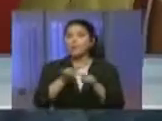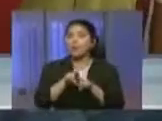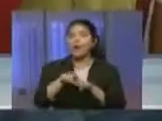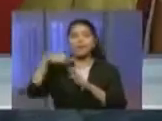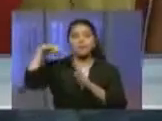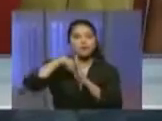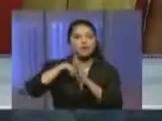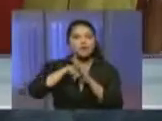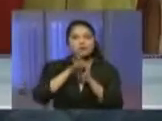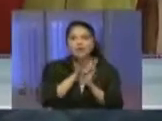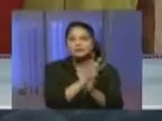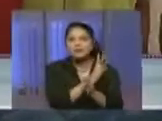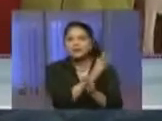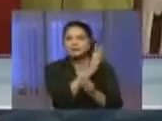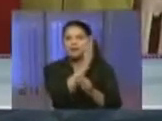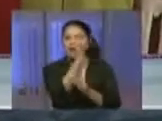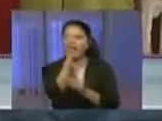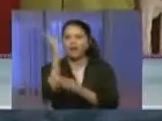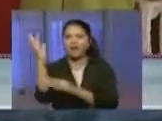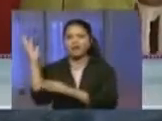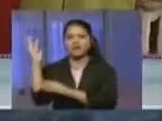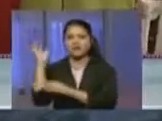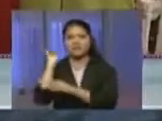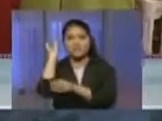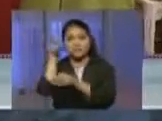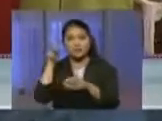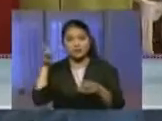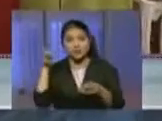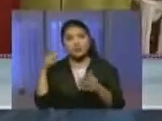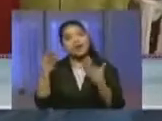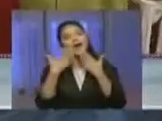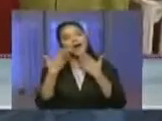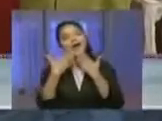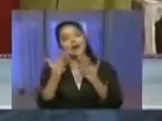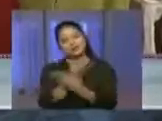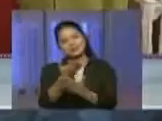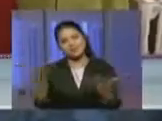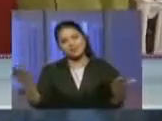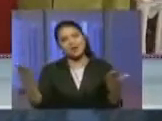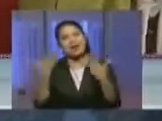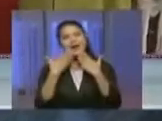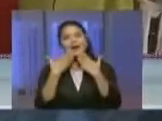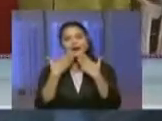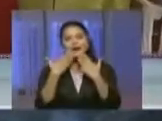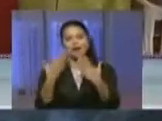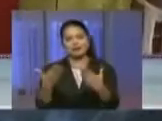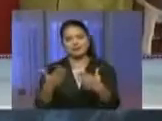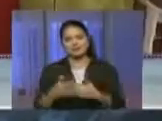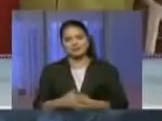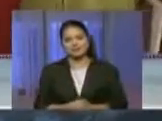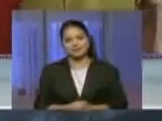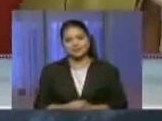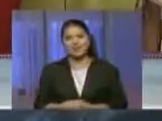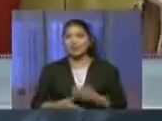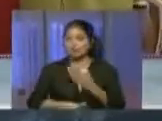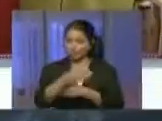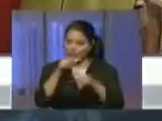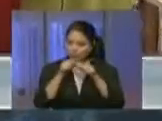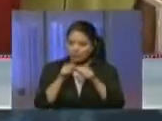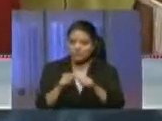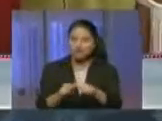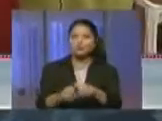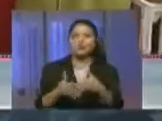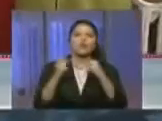selva nuestra americana Gracias hermano gracias hermana sigan adelante con